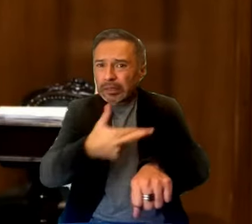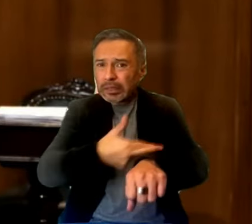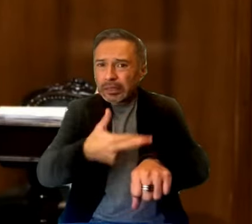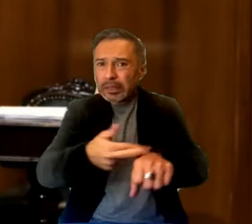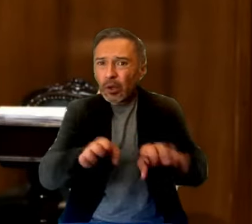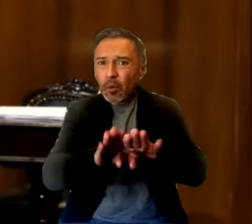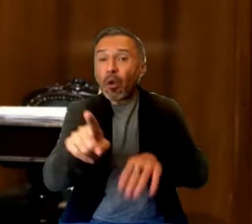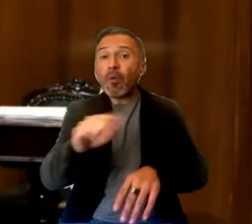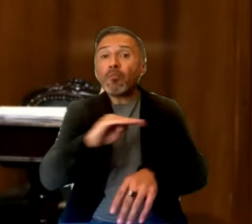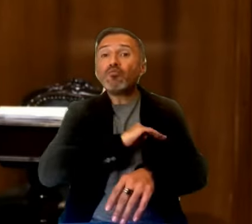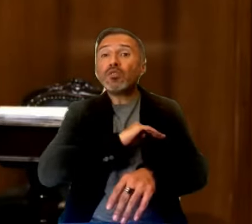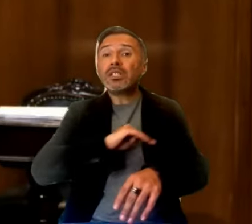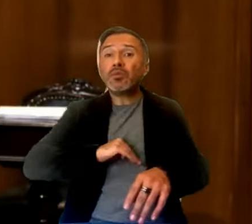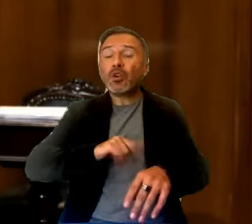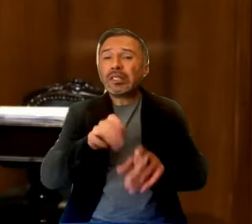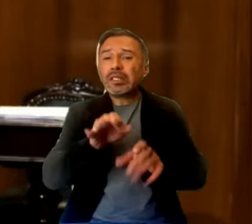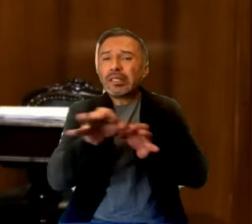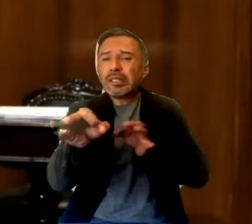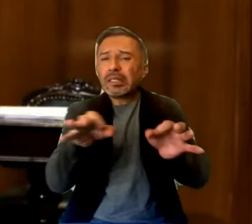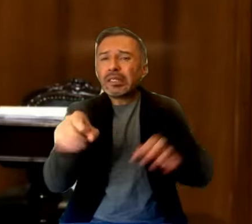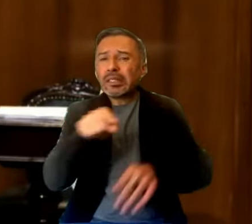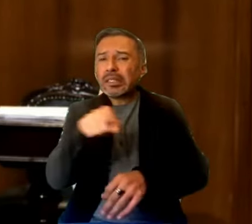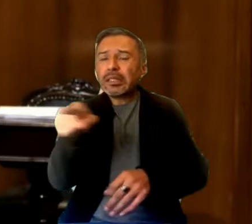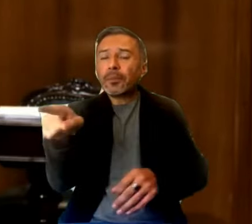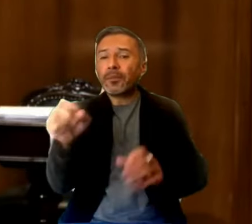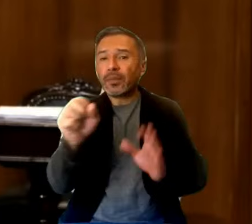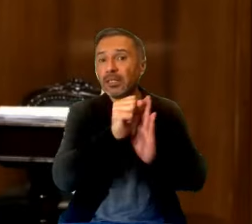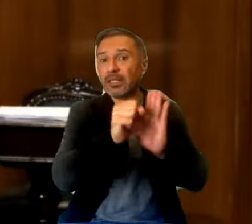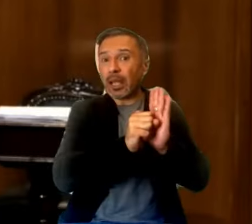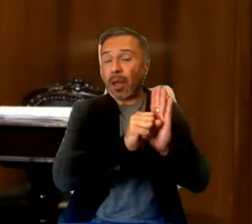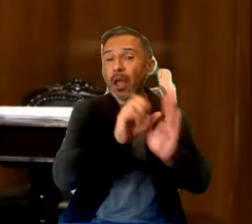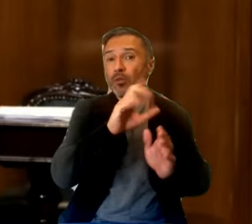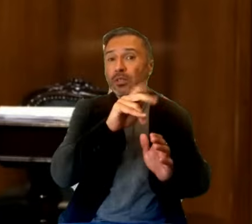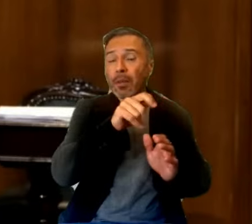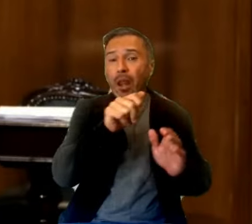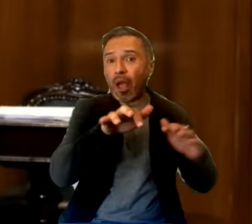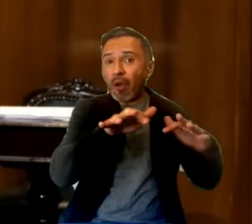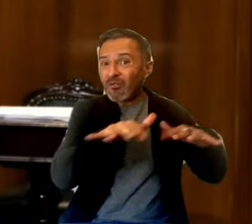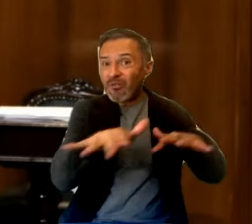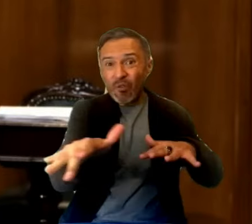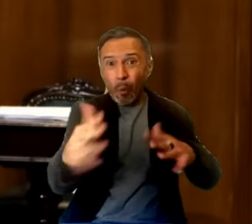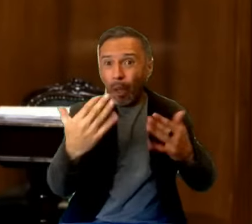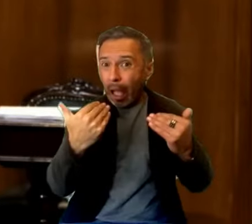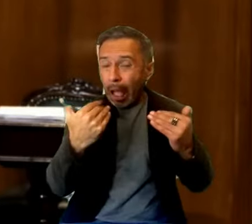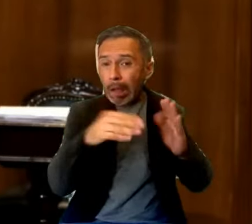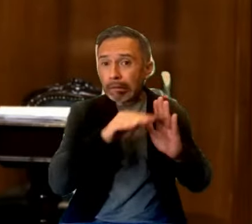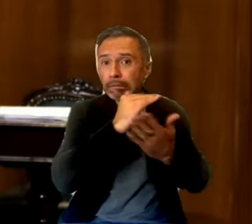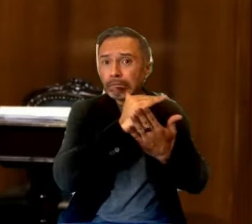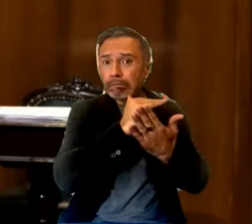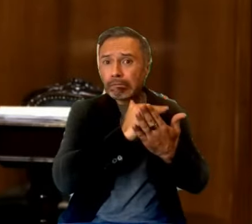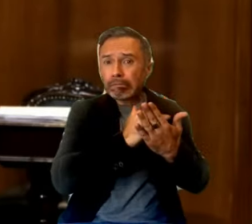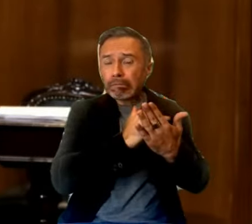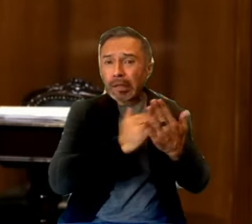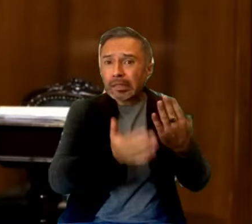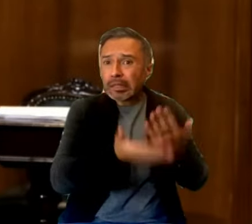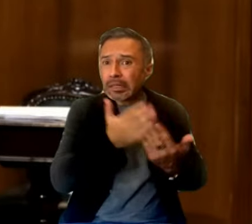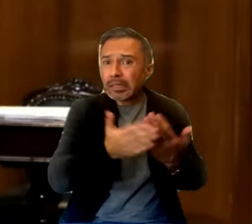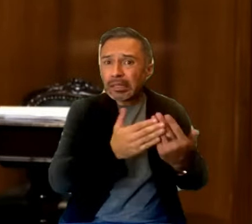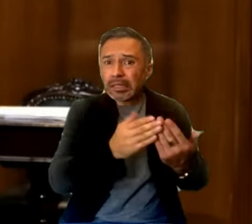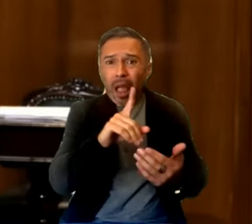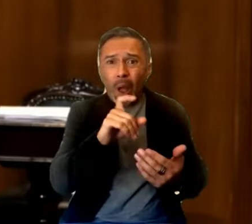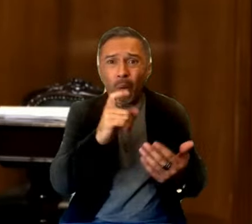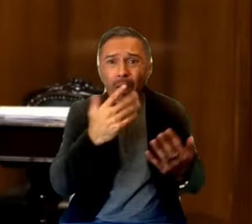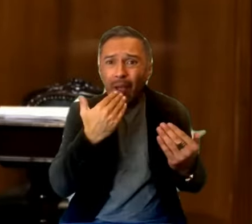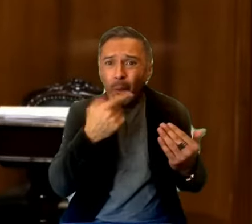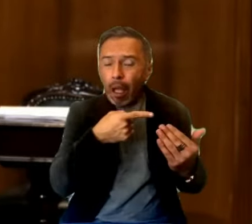sufriendo la sequía por el sistema Cutzamala, por la falta de agua en el sistema Cutzamala, debería de tener